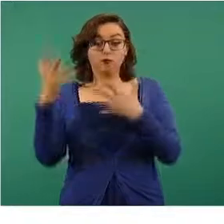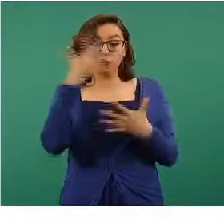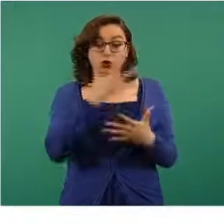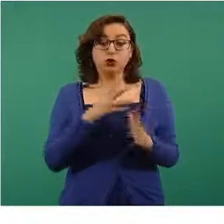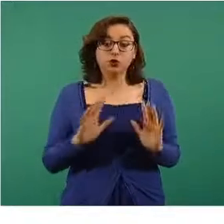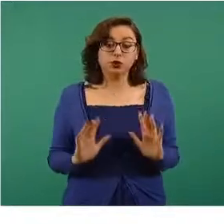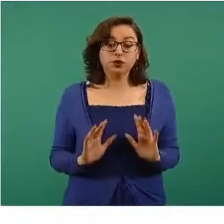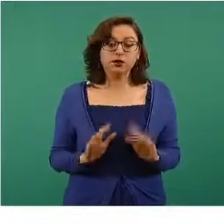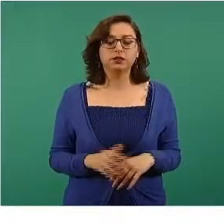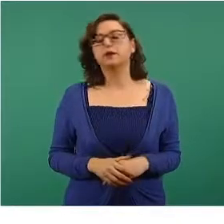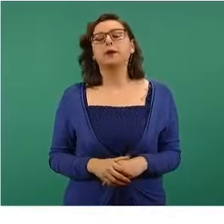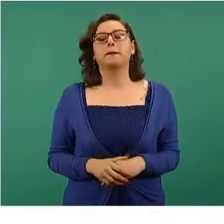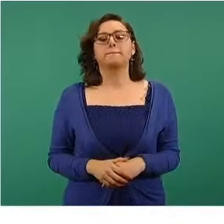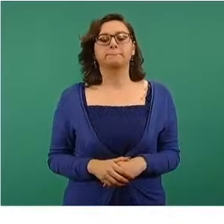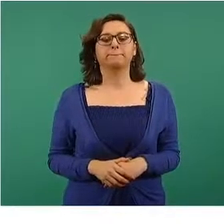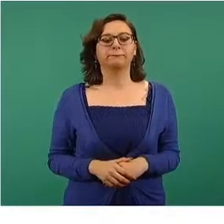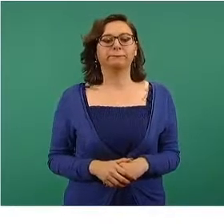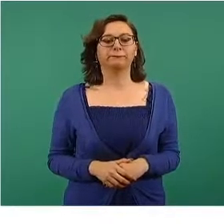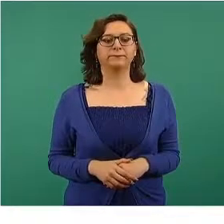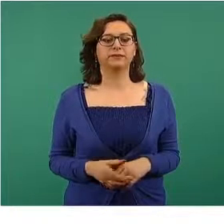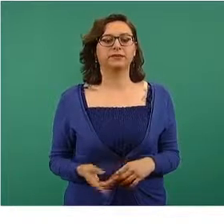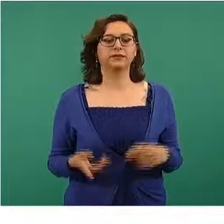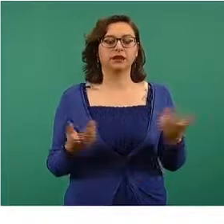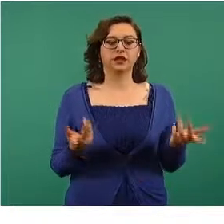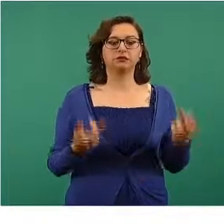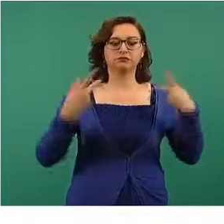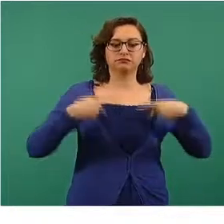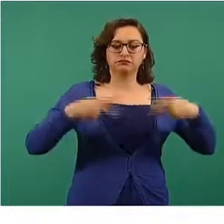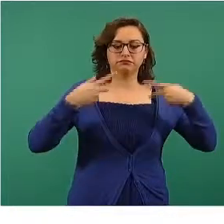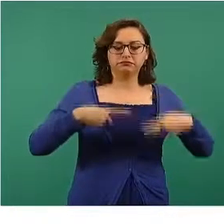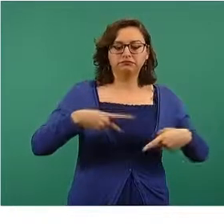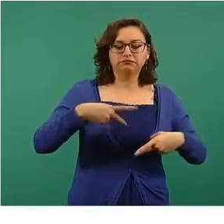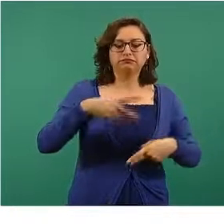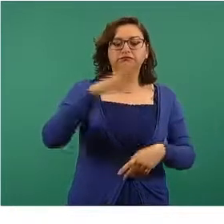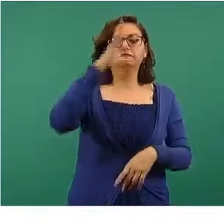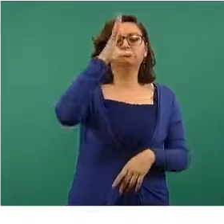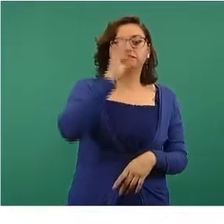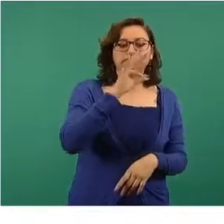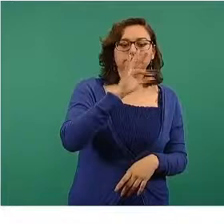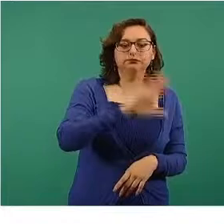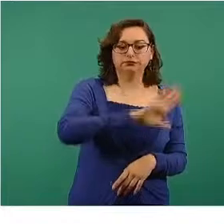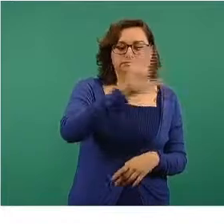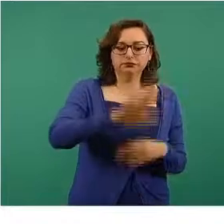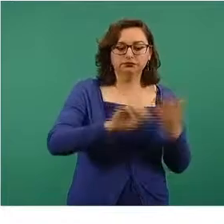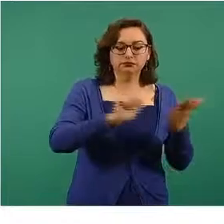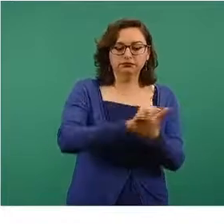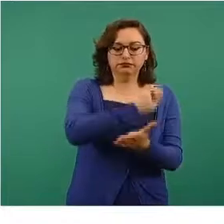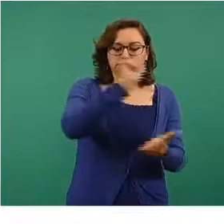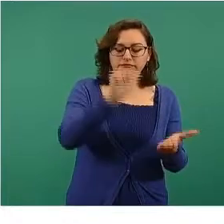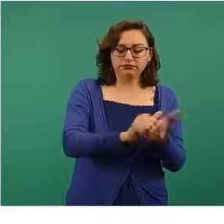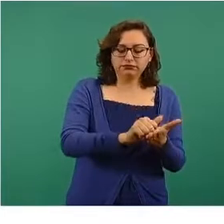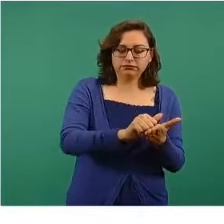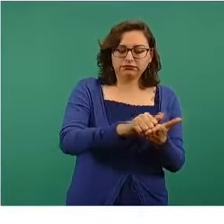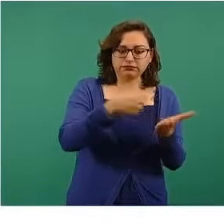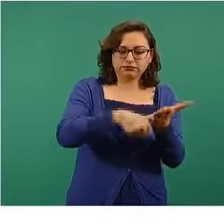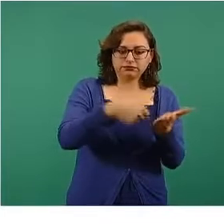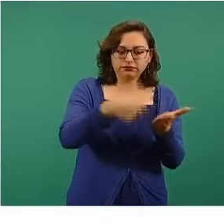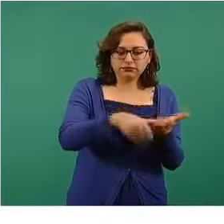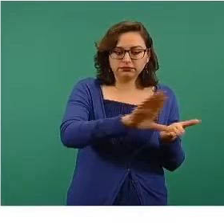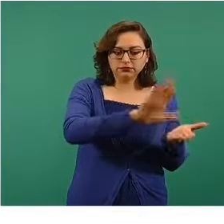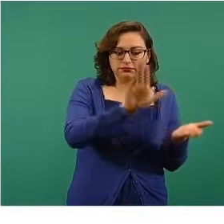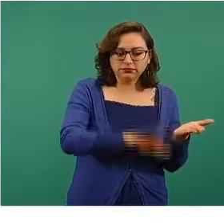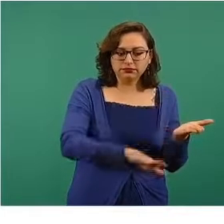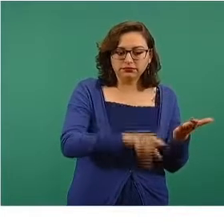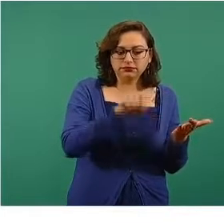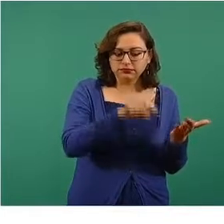Incluimos un número que es defunciones asociadas a COVID. O sea, de todas las defunciones por las actas de defunción. Y este es un ejercicio que lo que